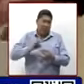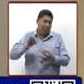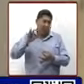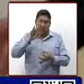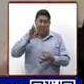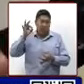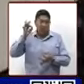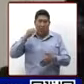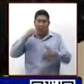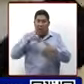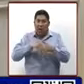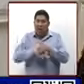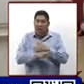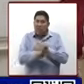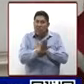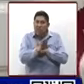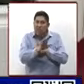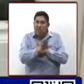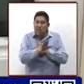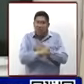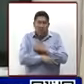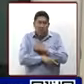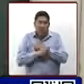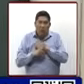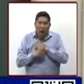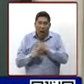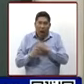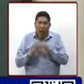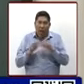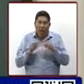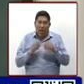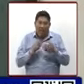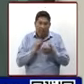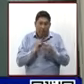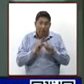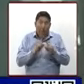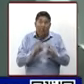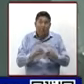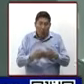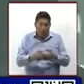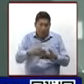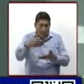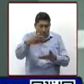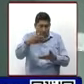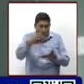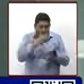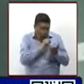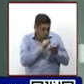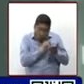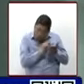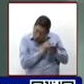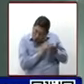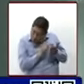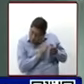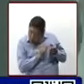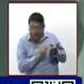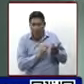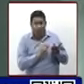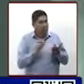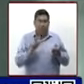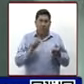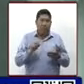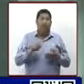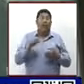podido entrar acá y sacar las preguntas. Que se trata de preguntas de